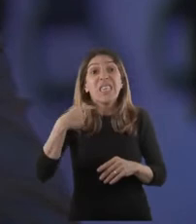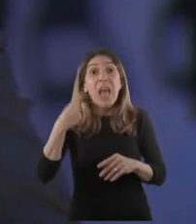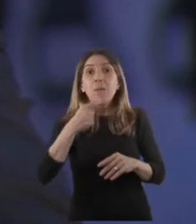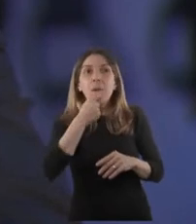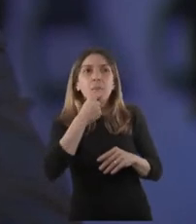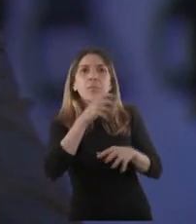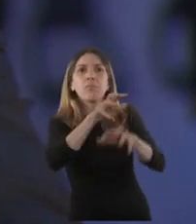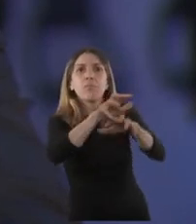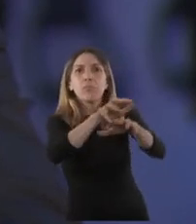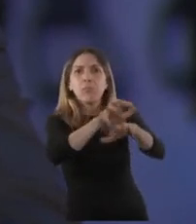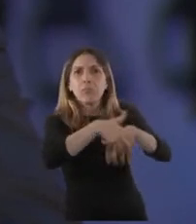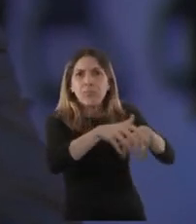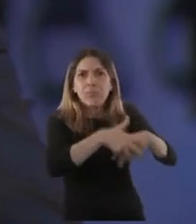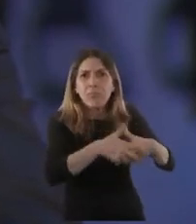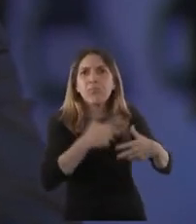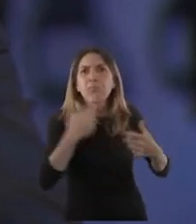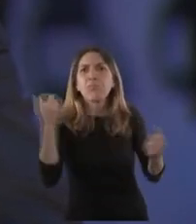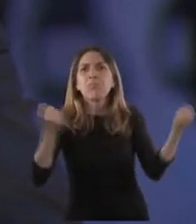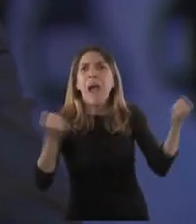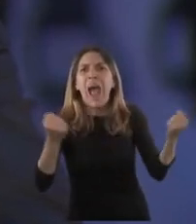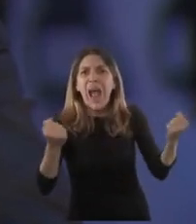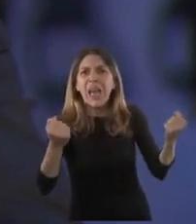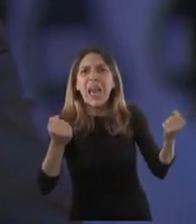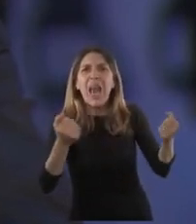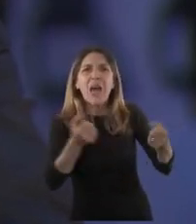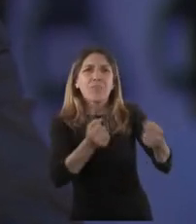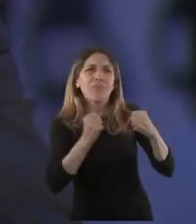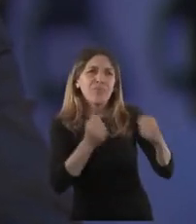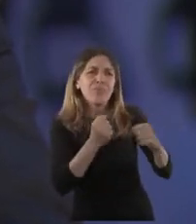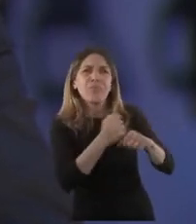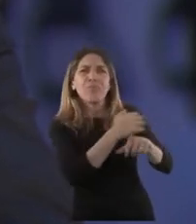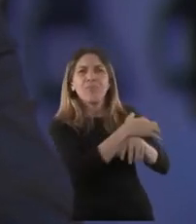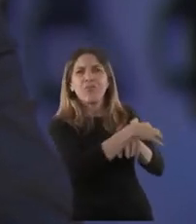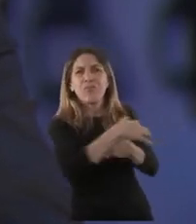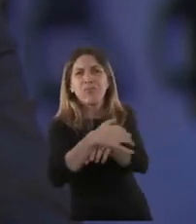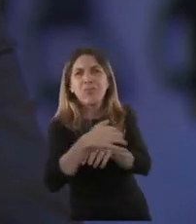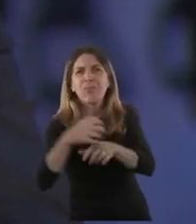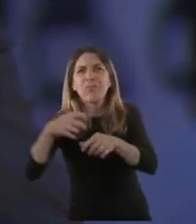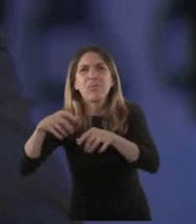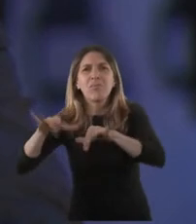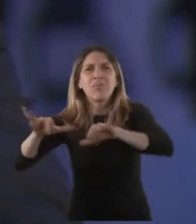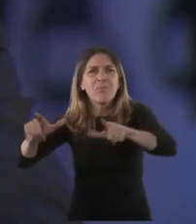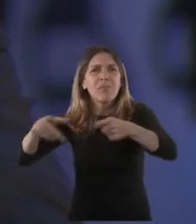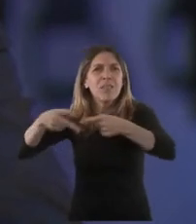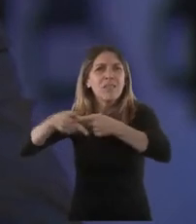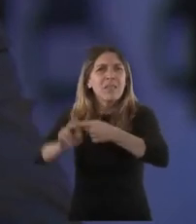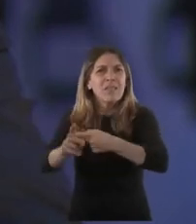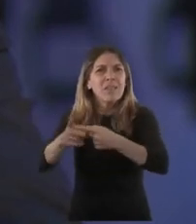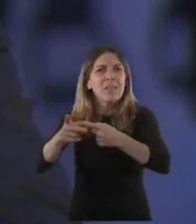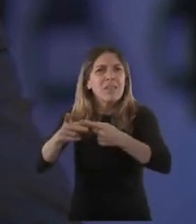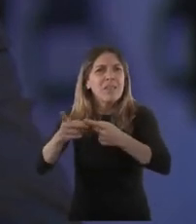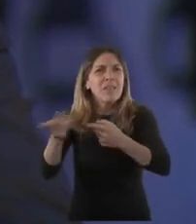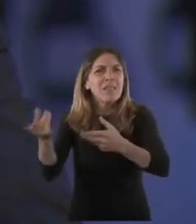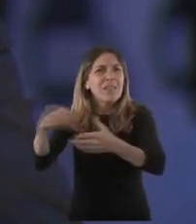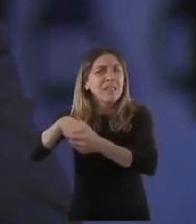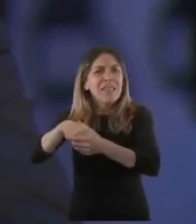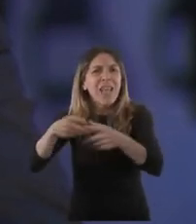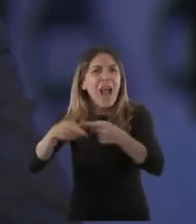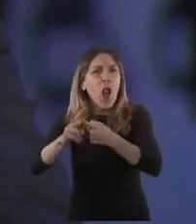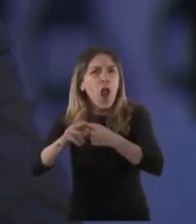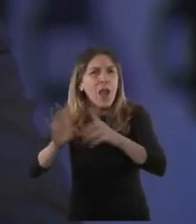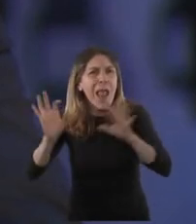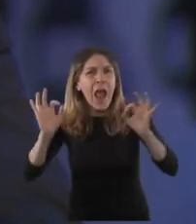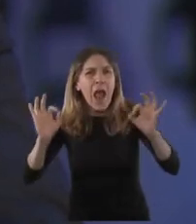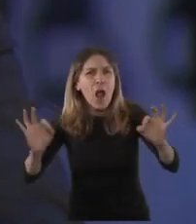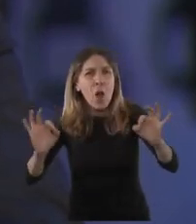agropecuaria, desde cada maquinaria agrícola, incorporando todos los elementos tecnológicos que